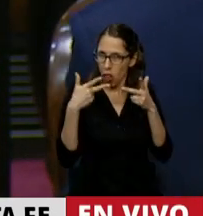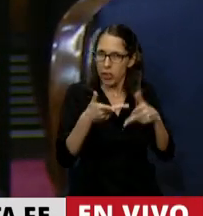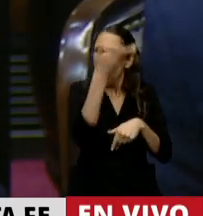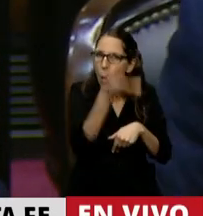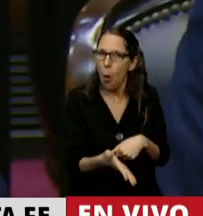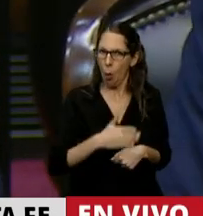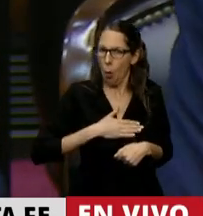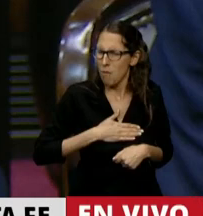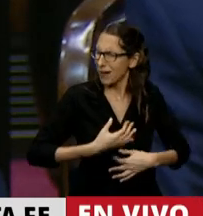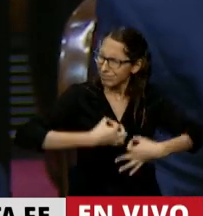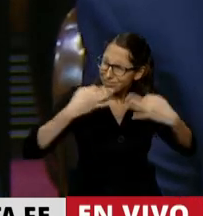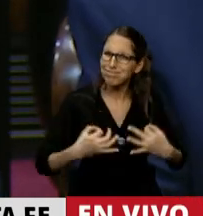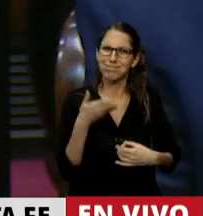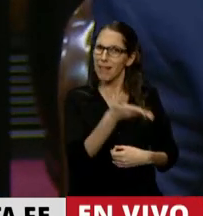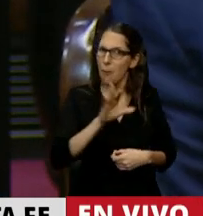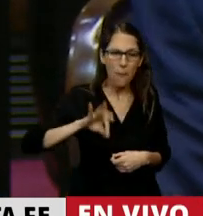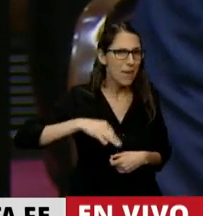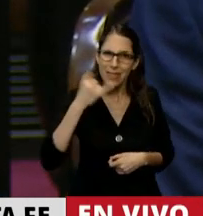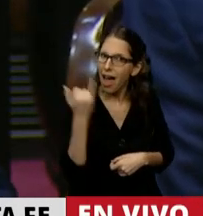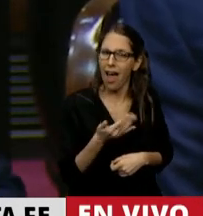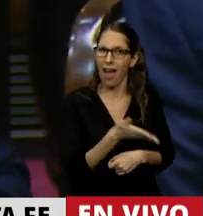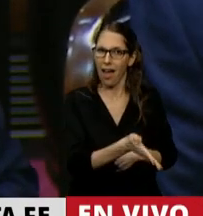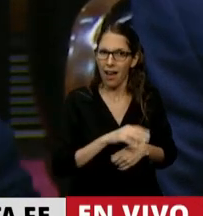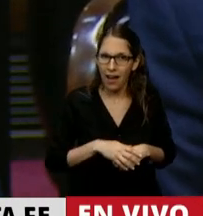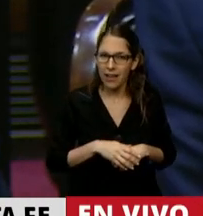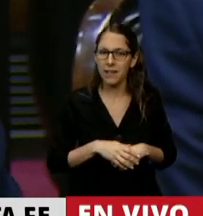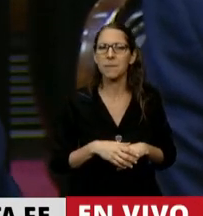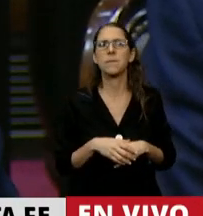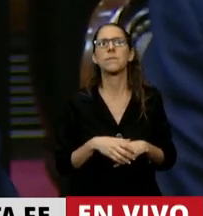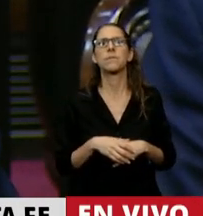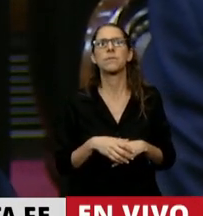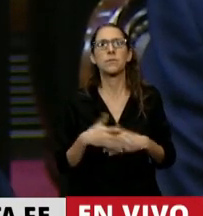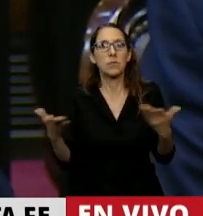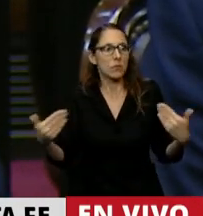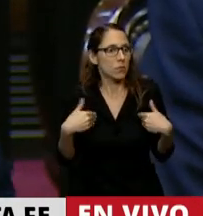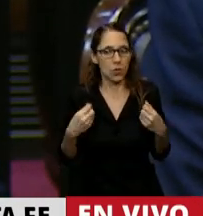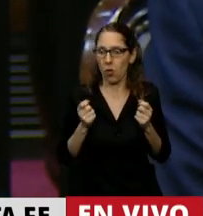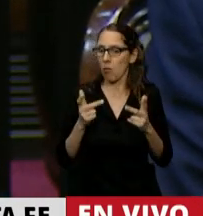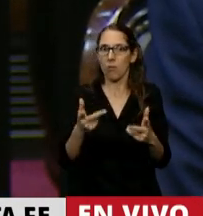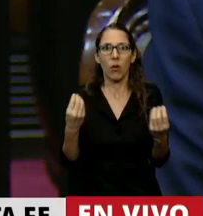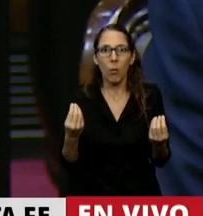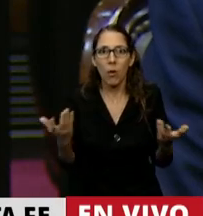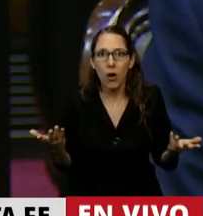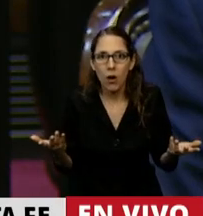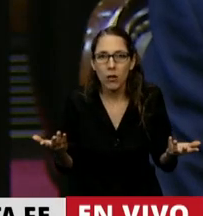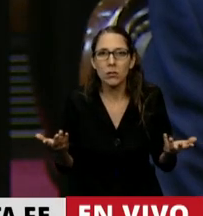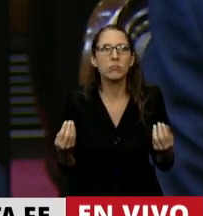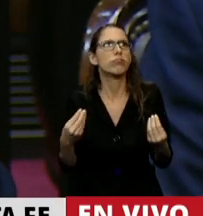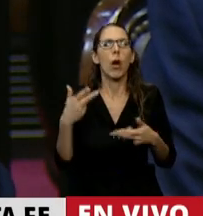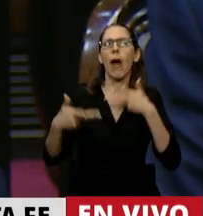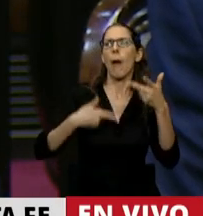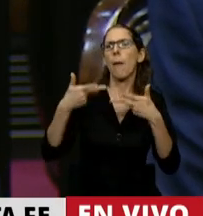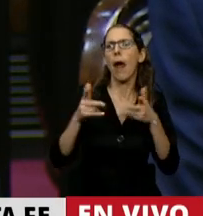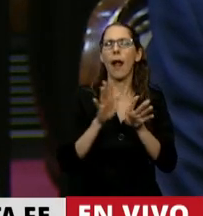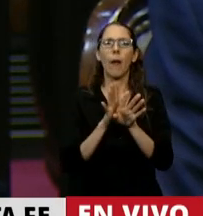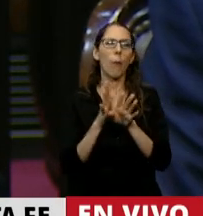la dignidad más profunda, desde la utopía más grande de la dignidad humana, yo no puedo hablar o defender